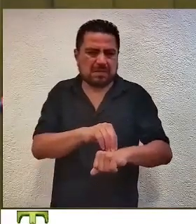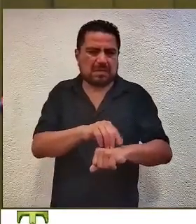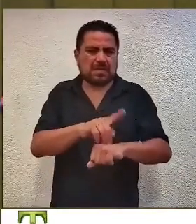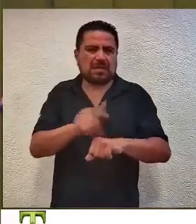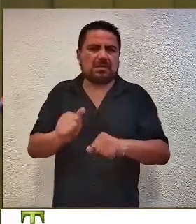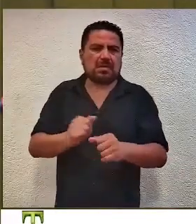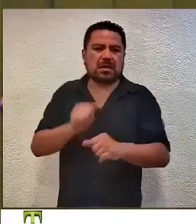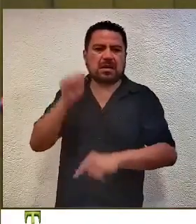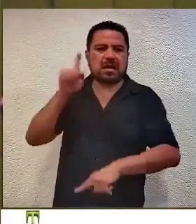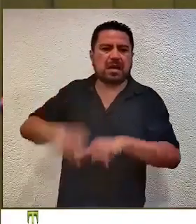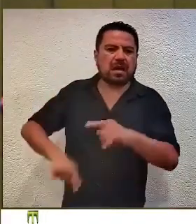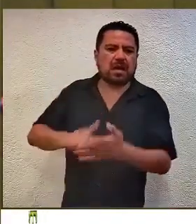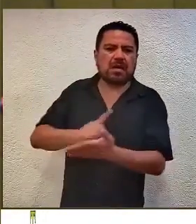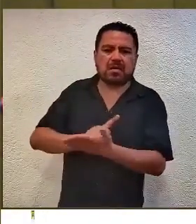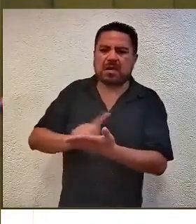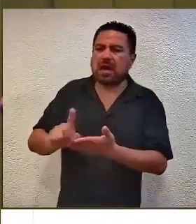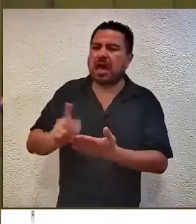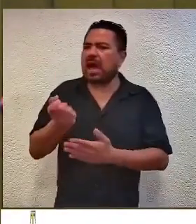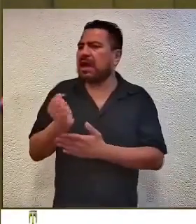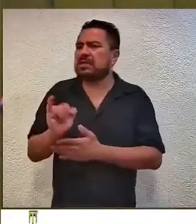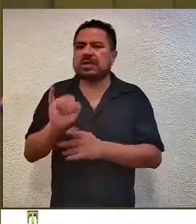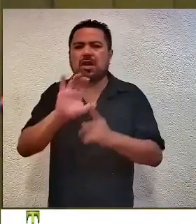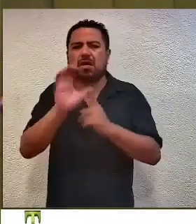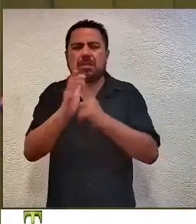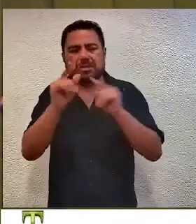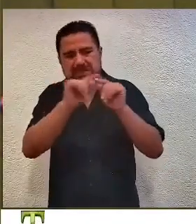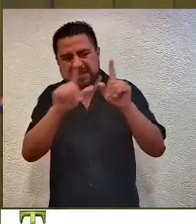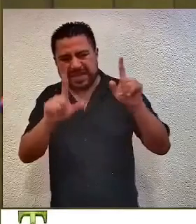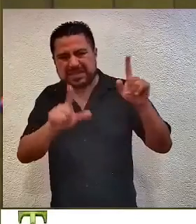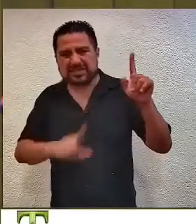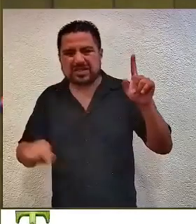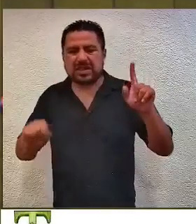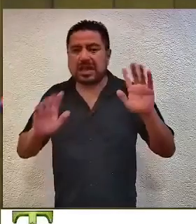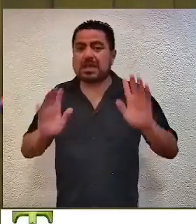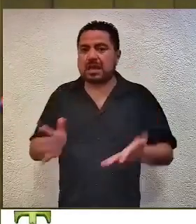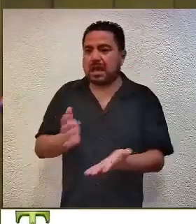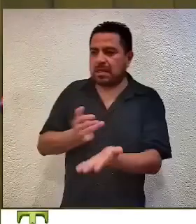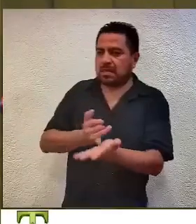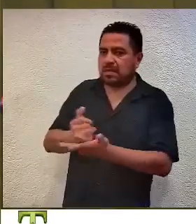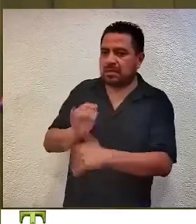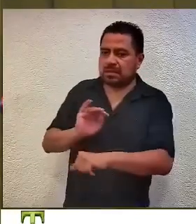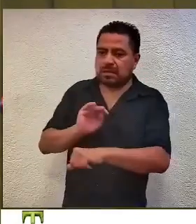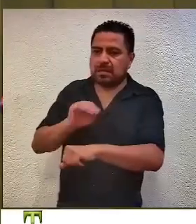derecho. De una u otra manera, la Comisión Nacional ya determinó.